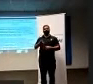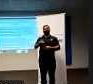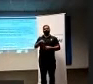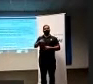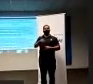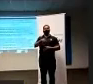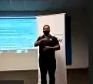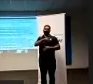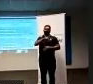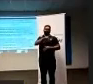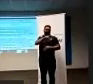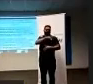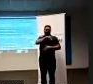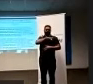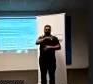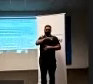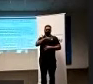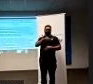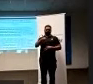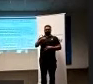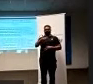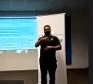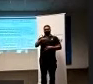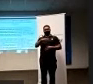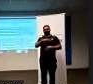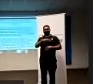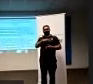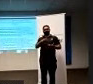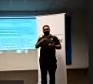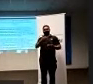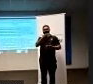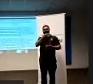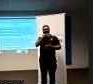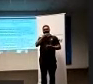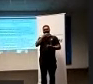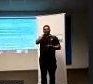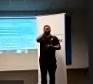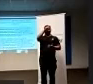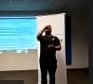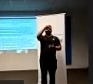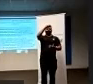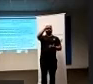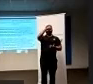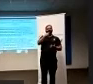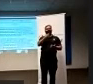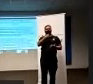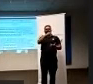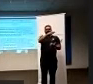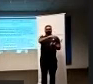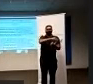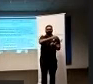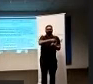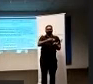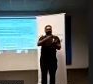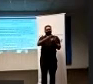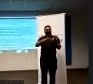no tiene virus vivos, entonces los tratamientos con plasma o anticuerpos monoclonales utilizados en el tratamiento de COVID no van a contraindicar